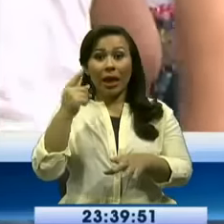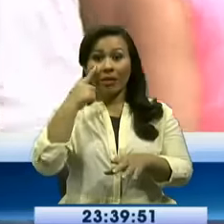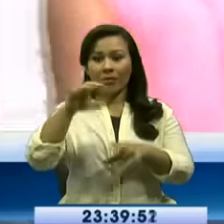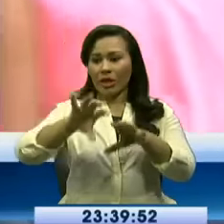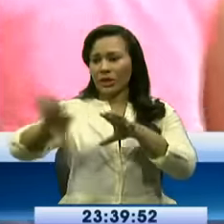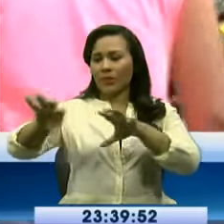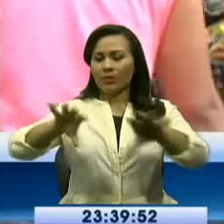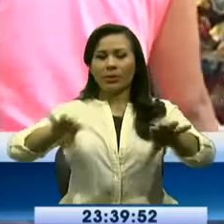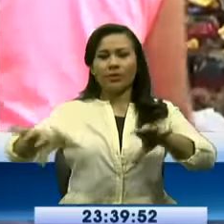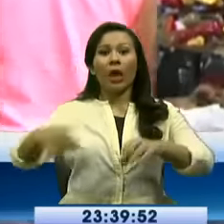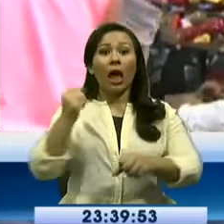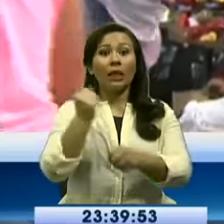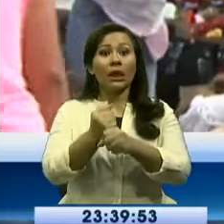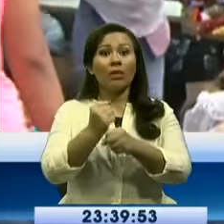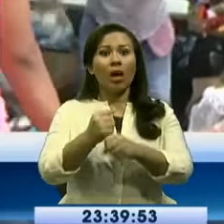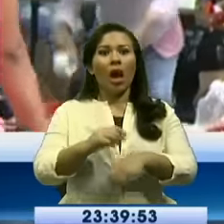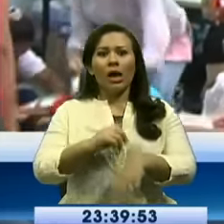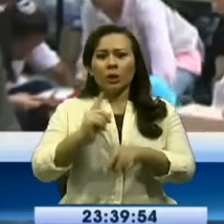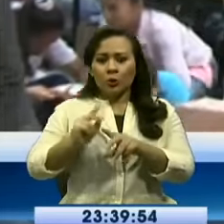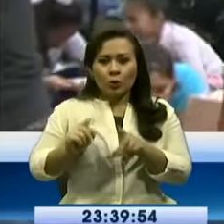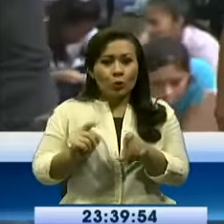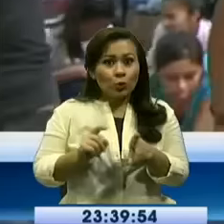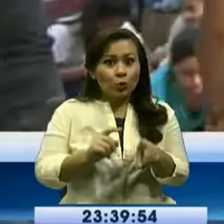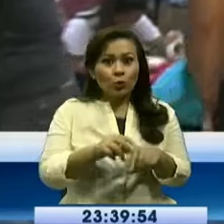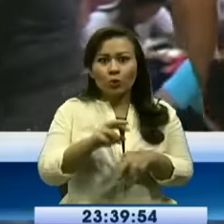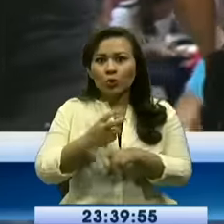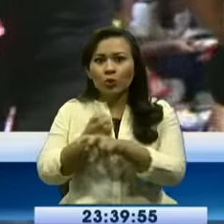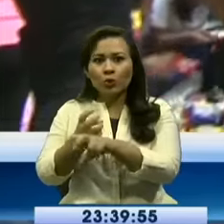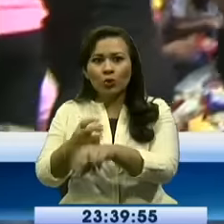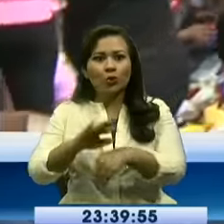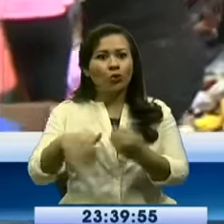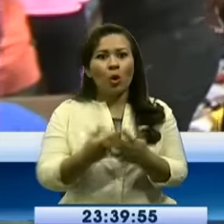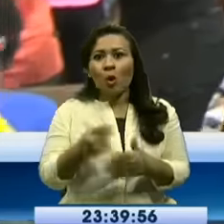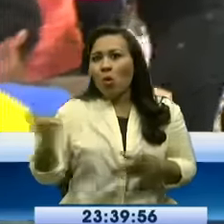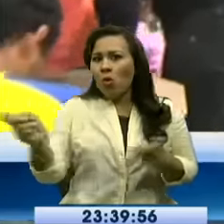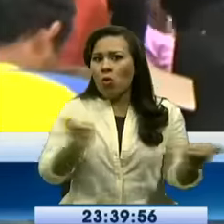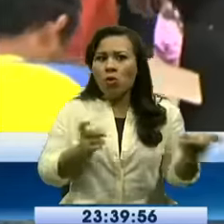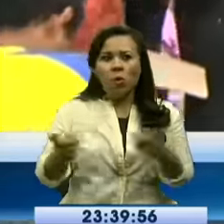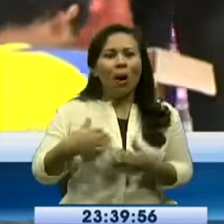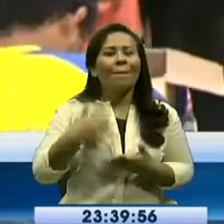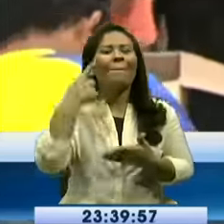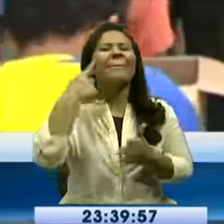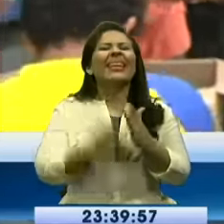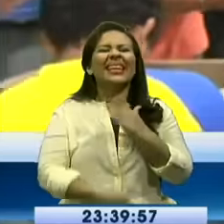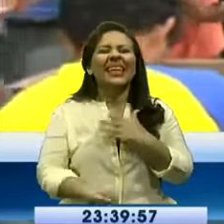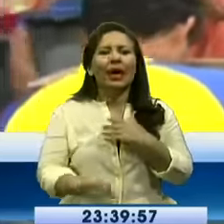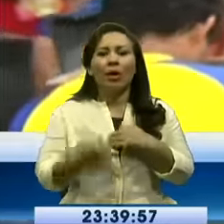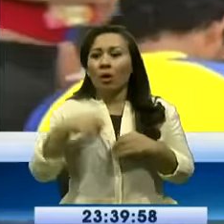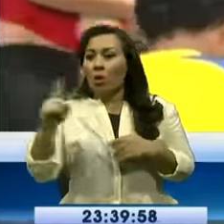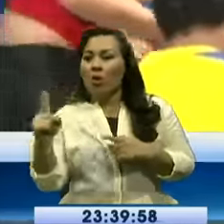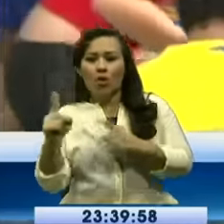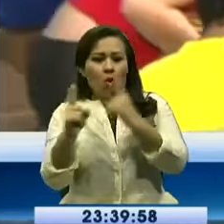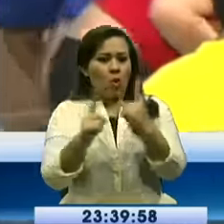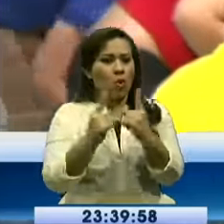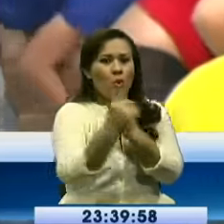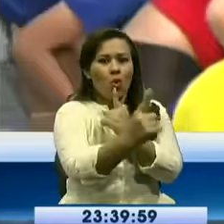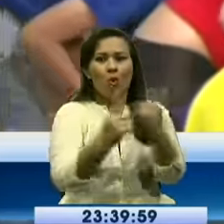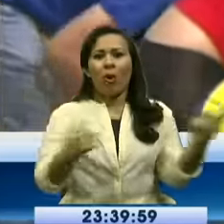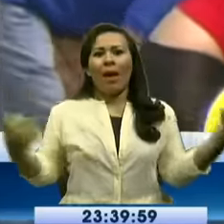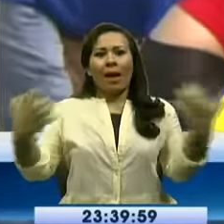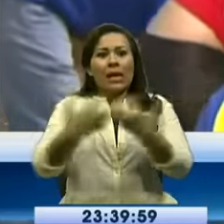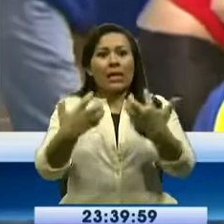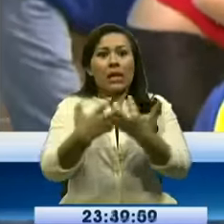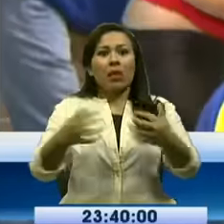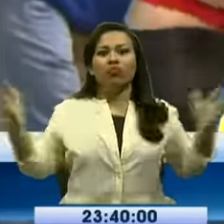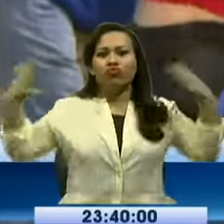se están organizando. Es un trabajo de hormiga, literalmente. La gente está dividiendo, separando. Todas las donaciones que ingresan al centro de convenciones son